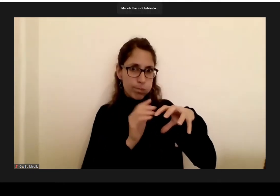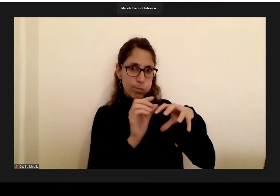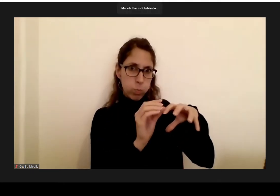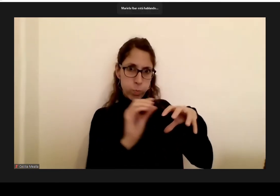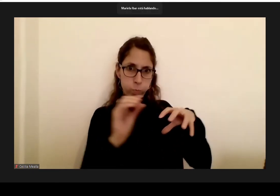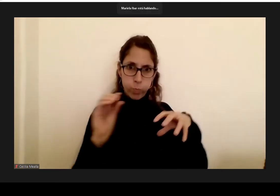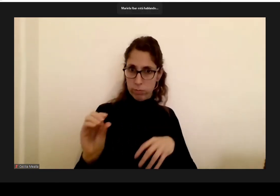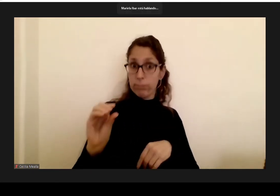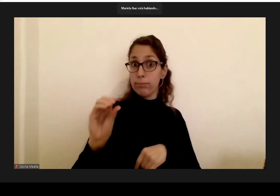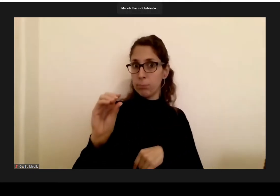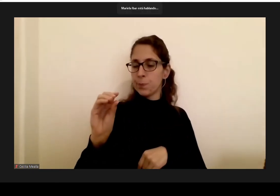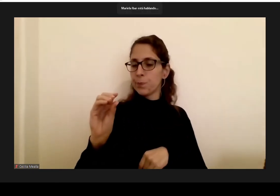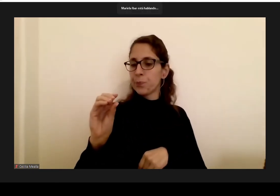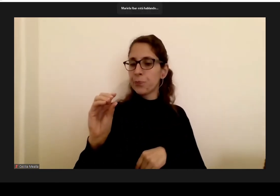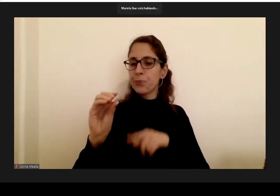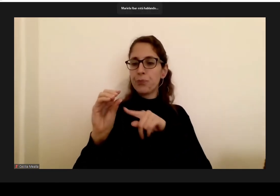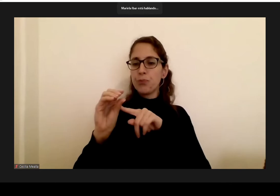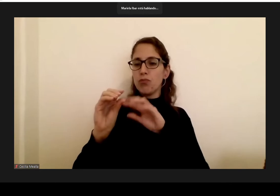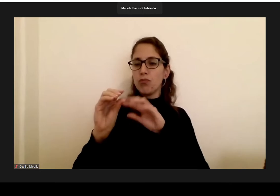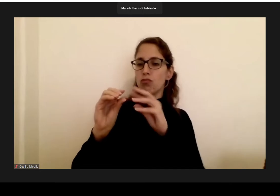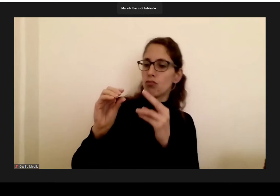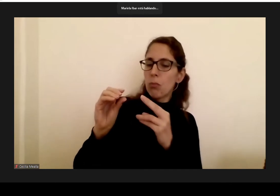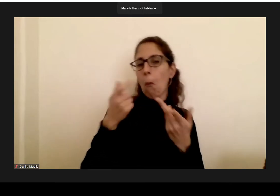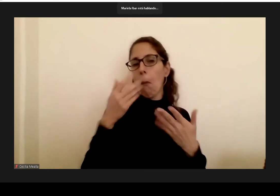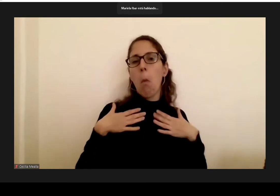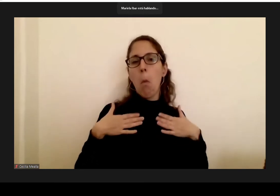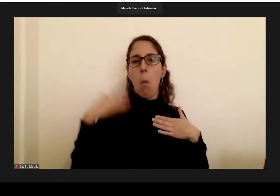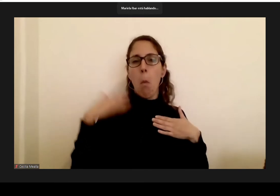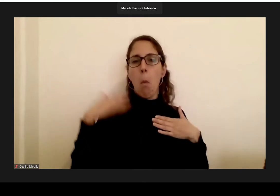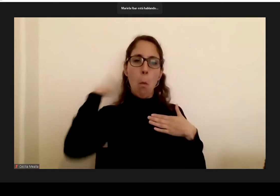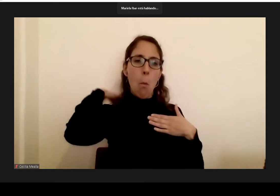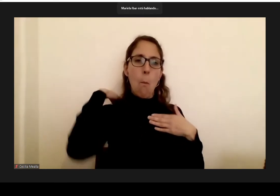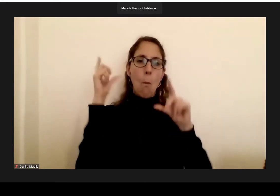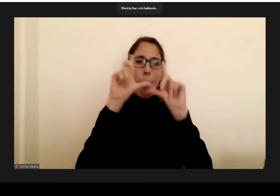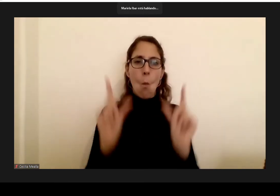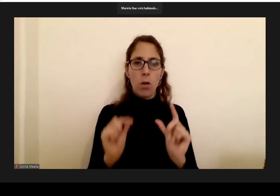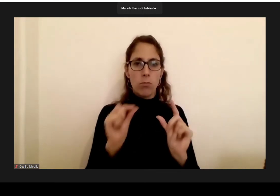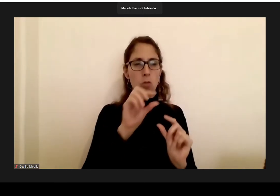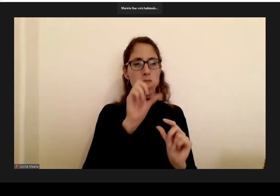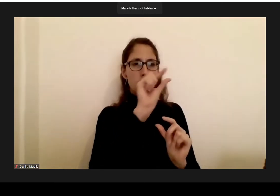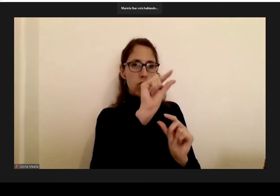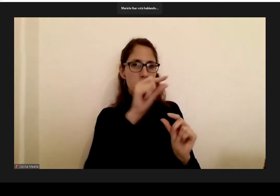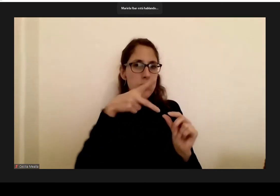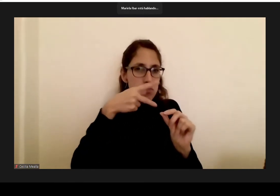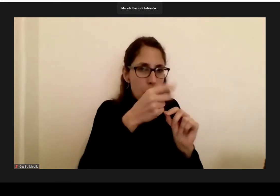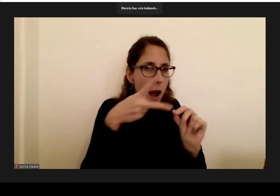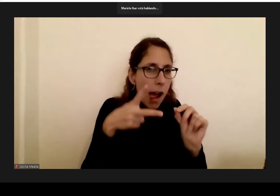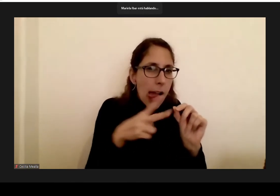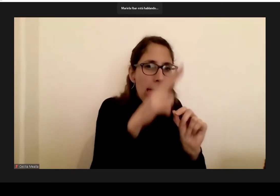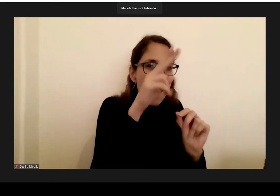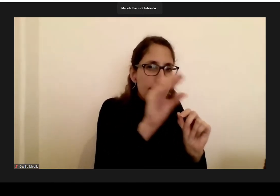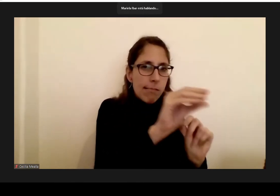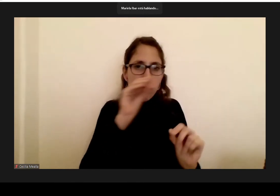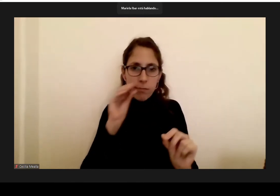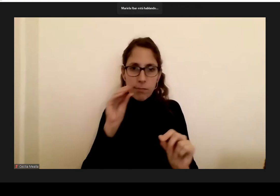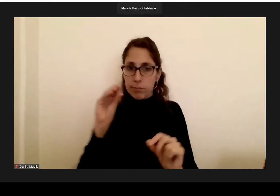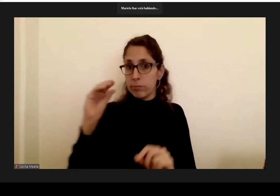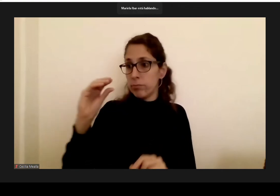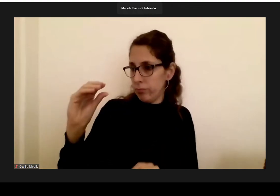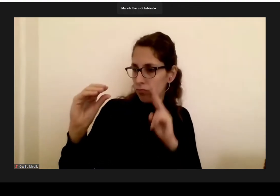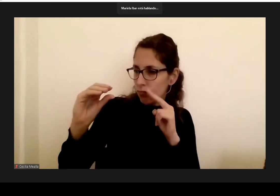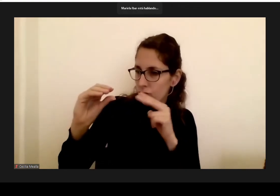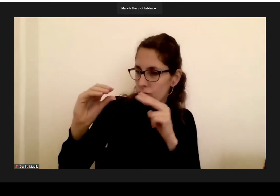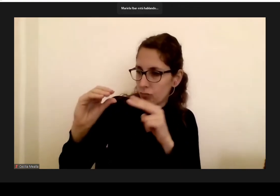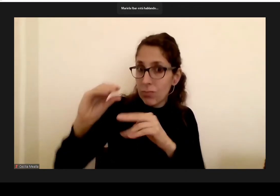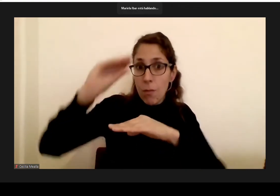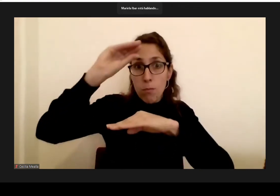caso un trozo de pulmón, ¿sí? De una muestra de pulmón. Entonces, lo que hacen es apoyar